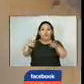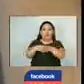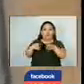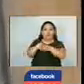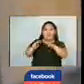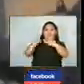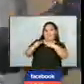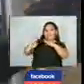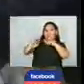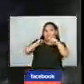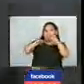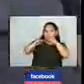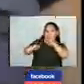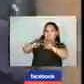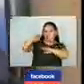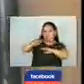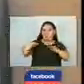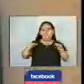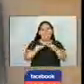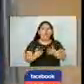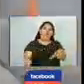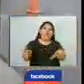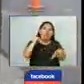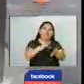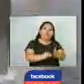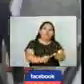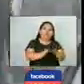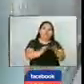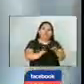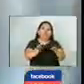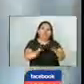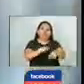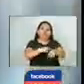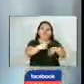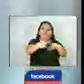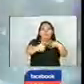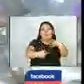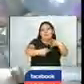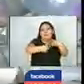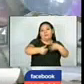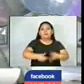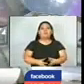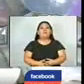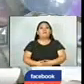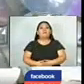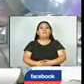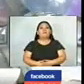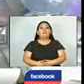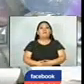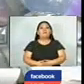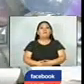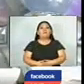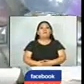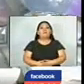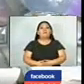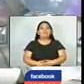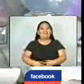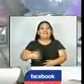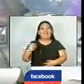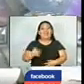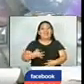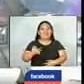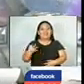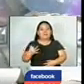de pandillas. También pidieron una nueva prórroga al régimen de excepción. Un estado de